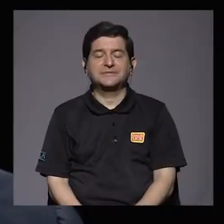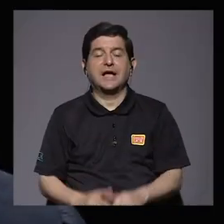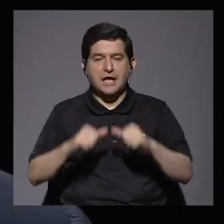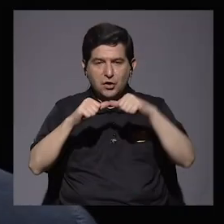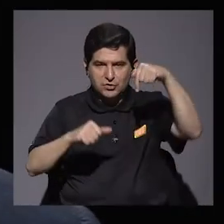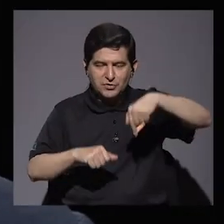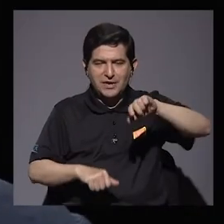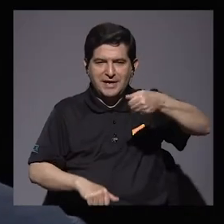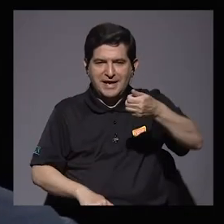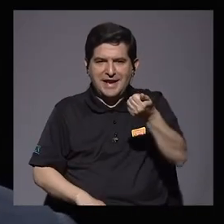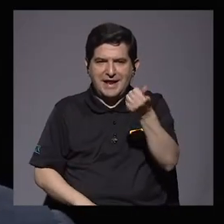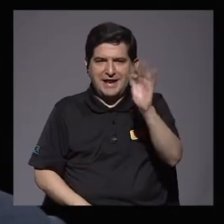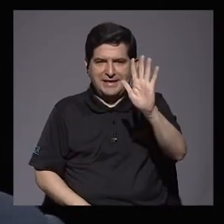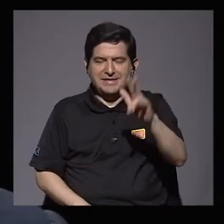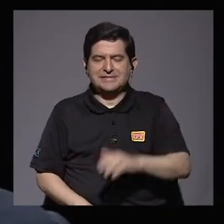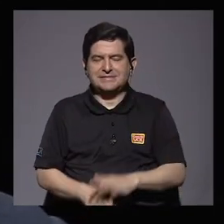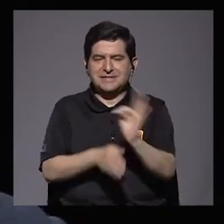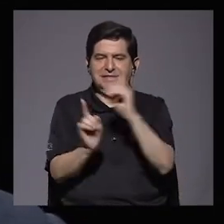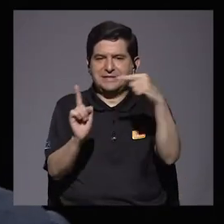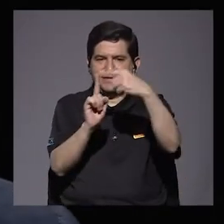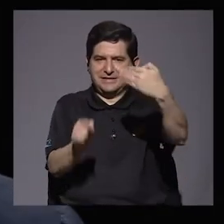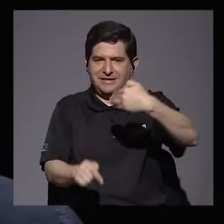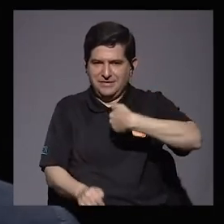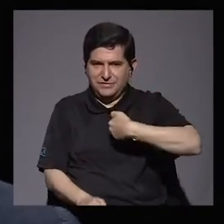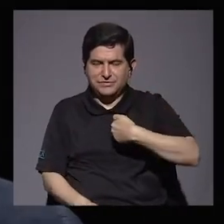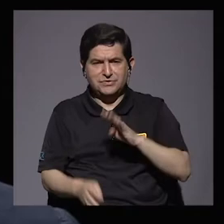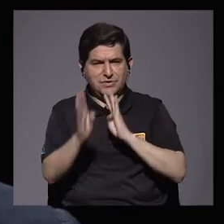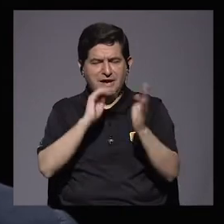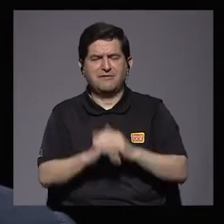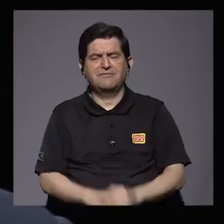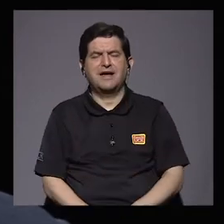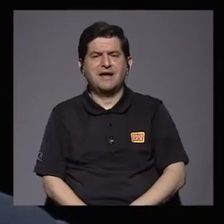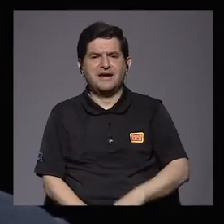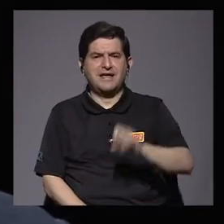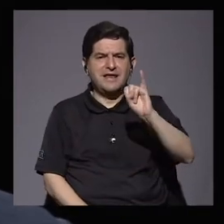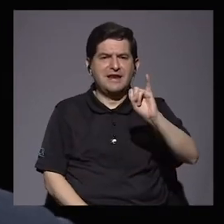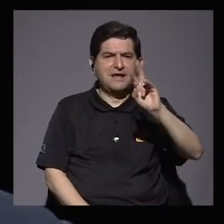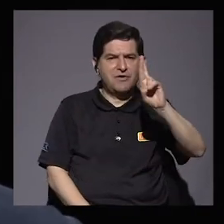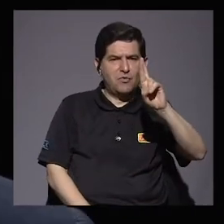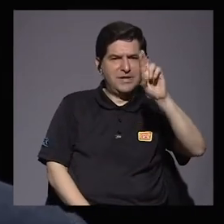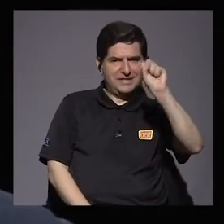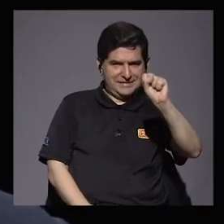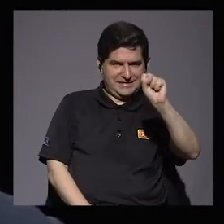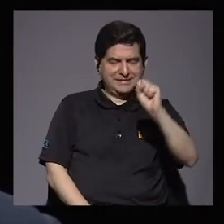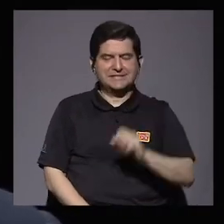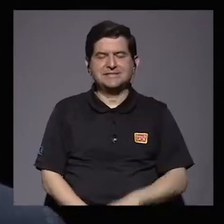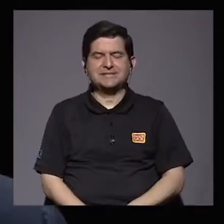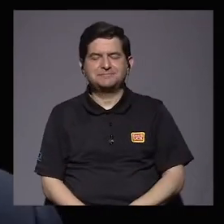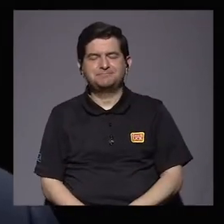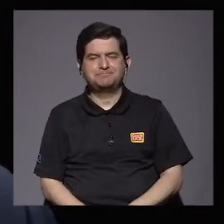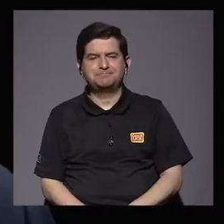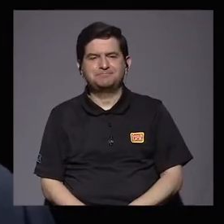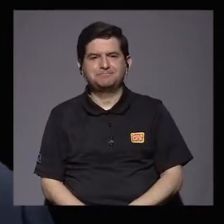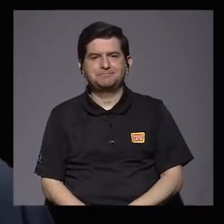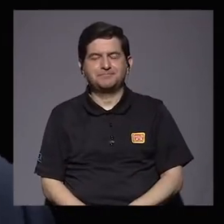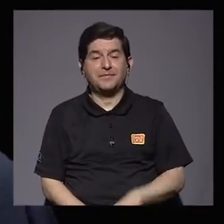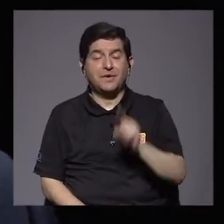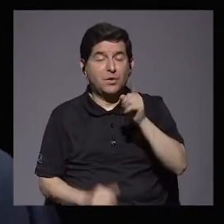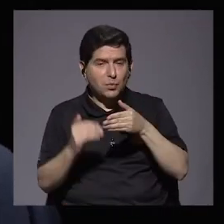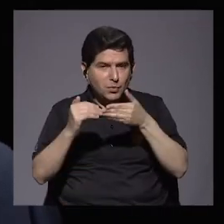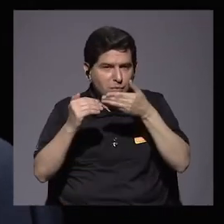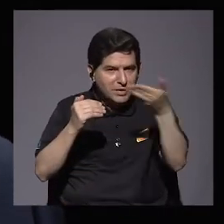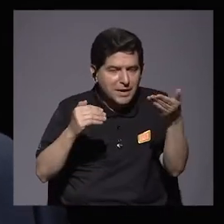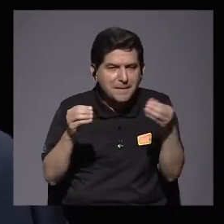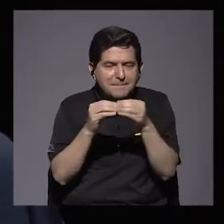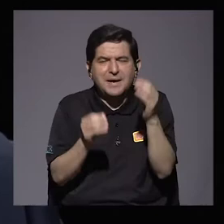De regreso acá en Canal 15, donde hacemos televisión con sentido, conversando con Doña Inés Revuelta Sánchez. Doña Inés, una de las